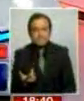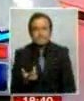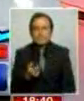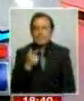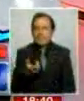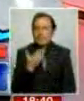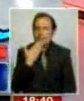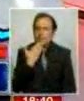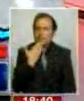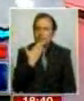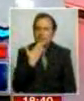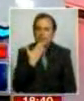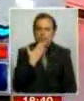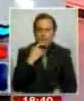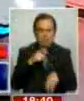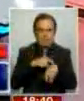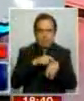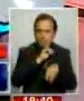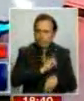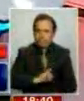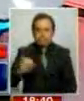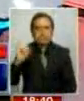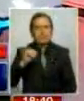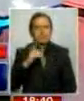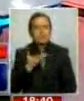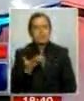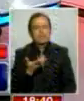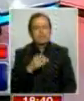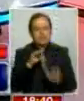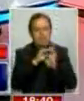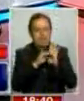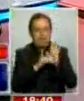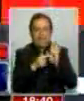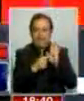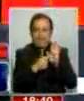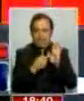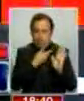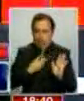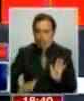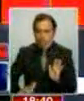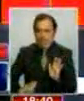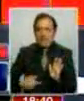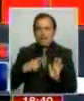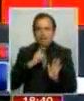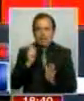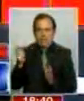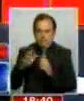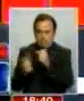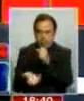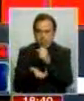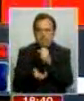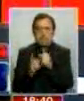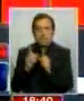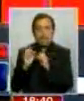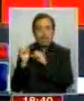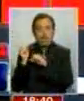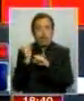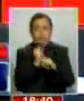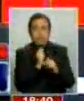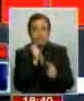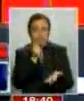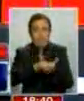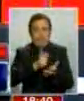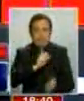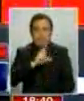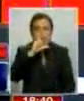sea consistente y empate, digamos, con la necesidad de financiamiento del programa de gobierno. Pero la oposición y los que van a pagar más han planteado que esto